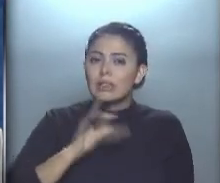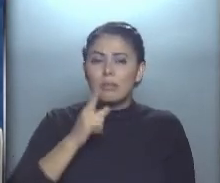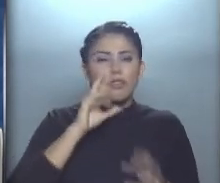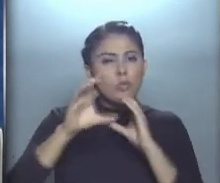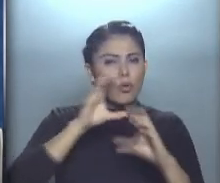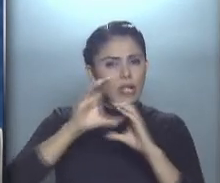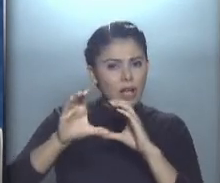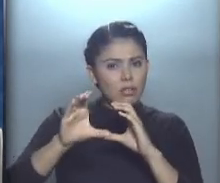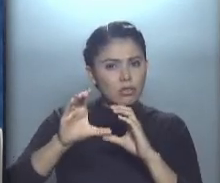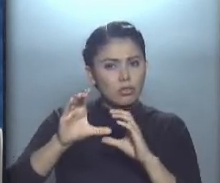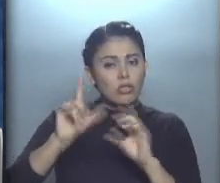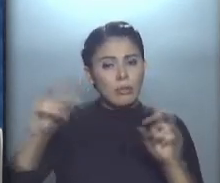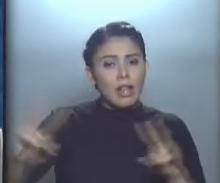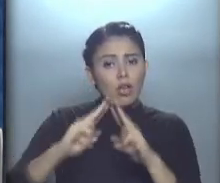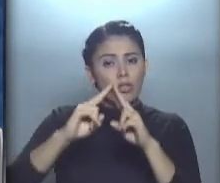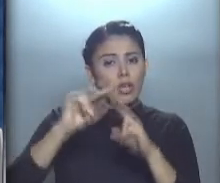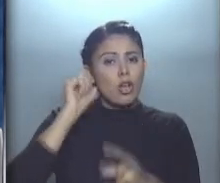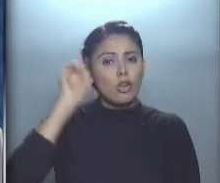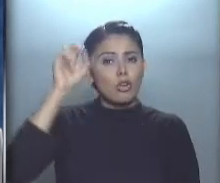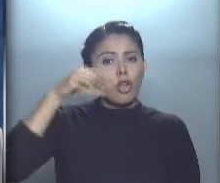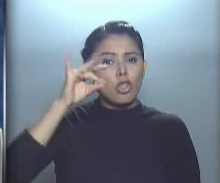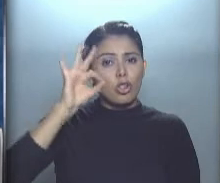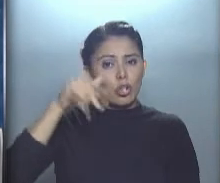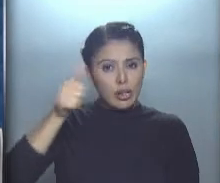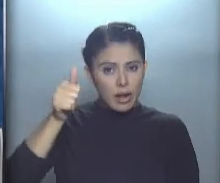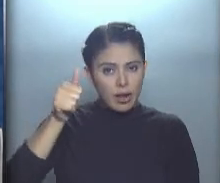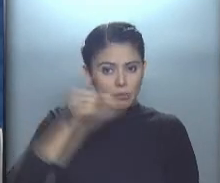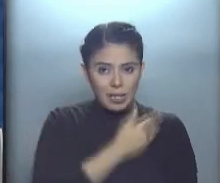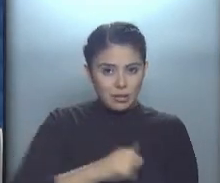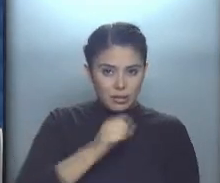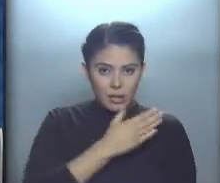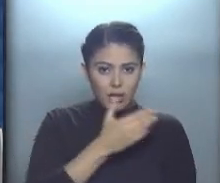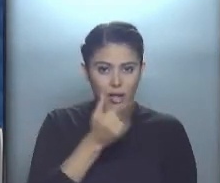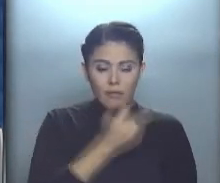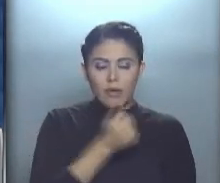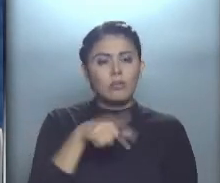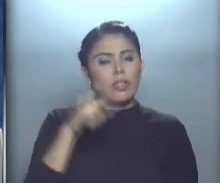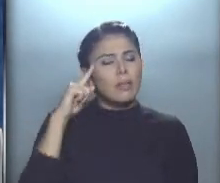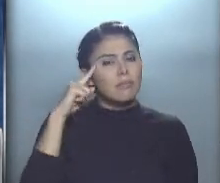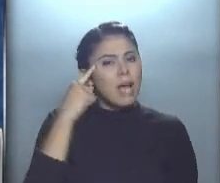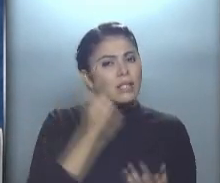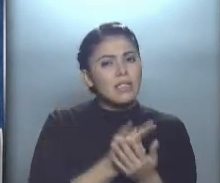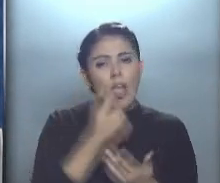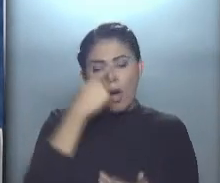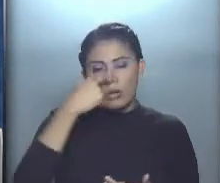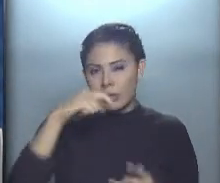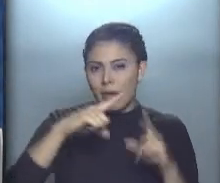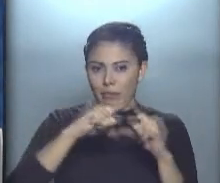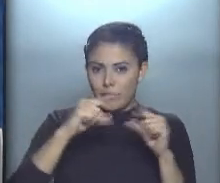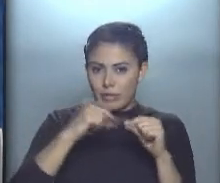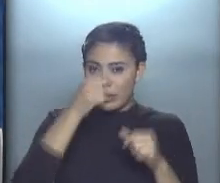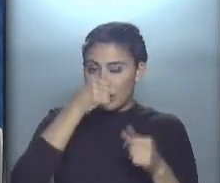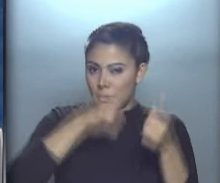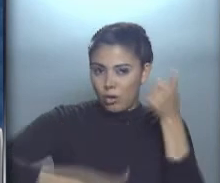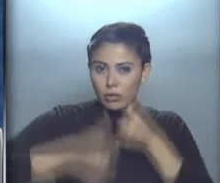comunicación telefónica y no un encuentro con Julio Grondona. ¿Están evaluando la jornada final de este torneo